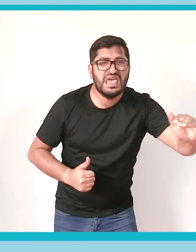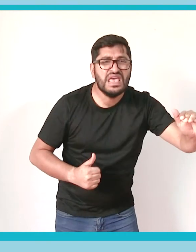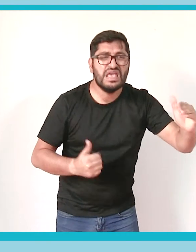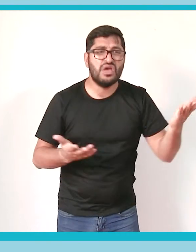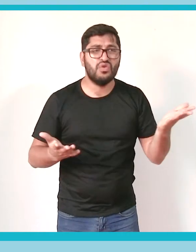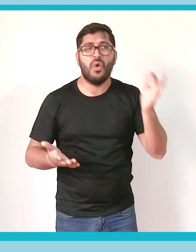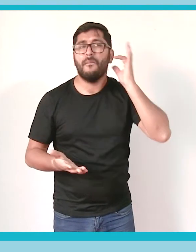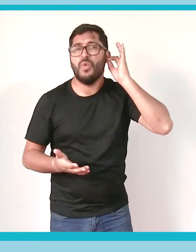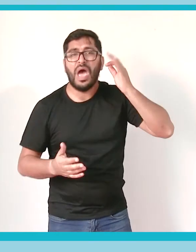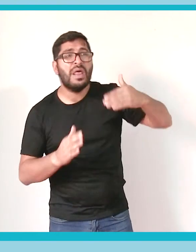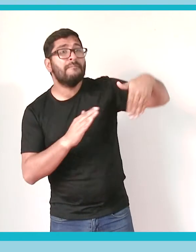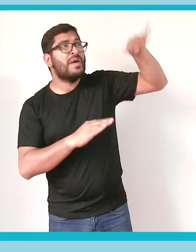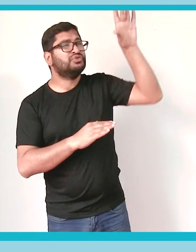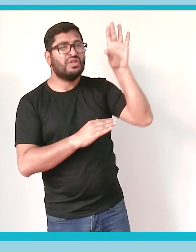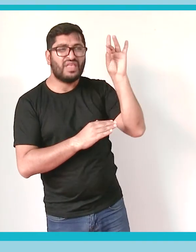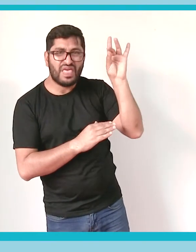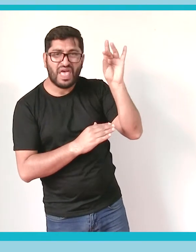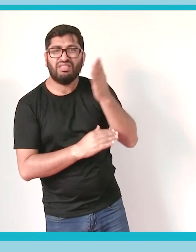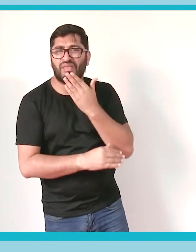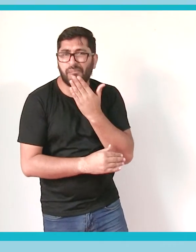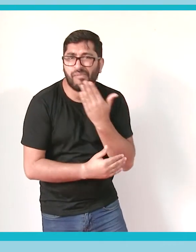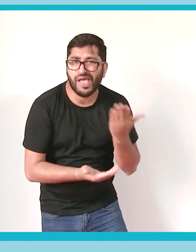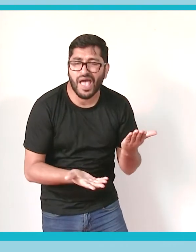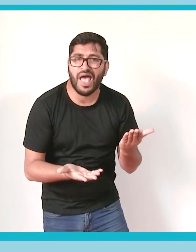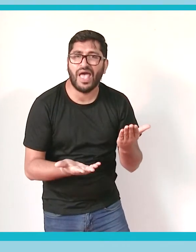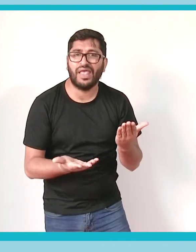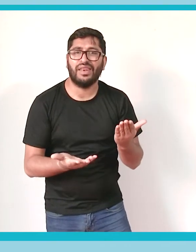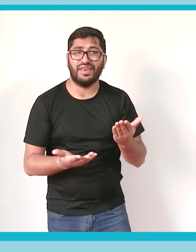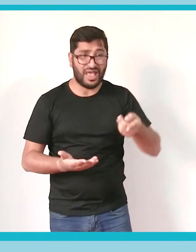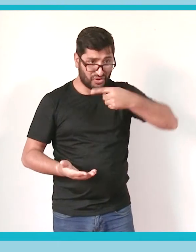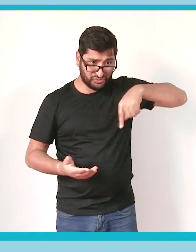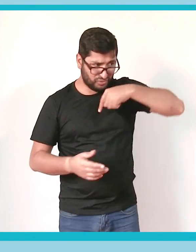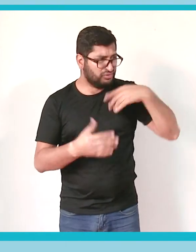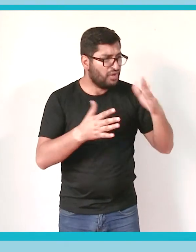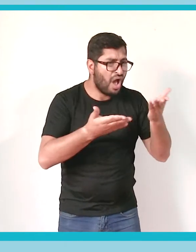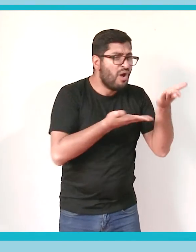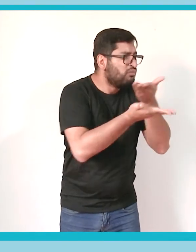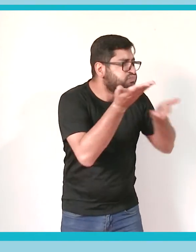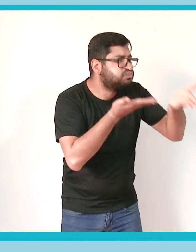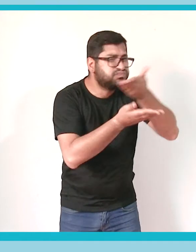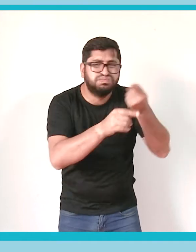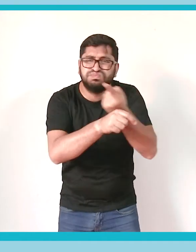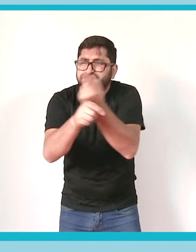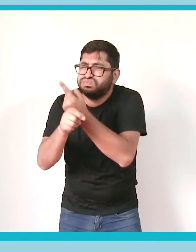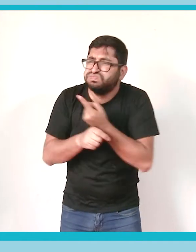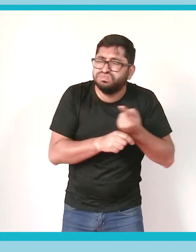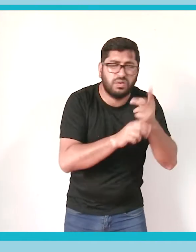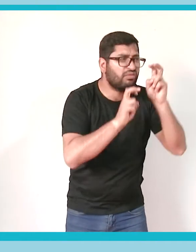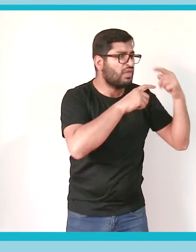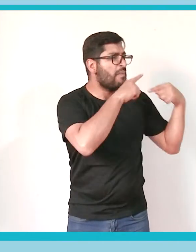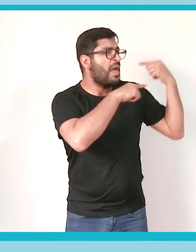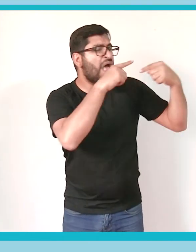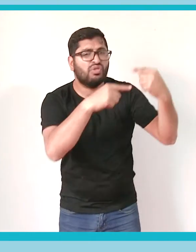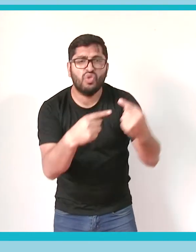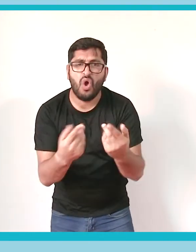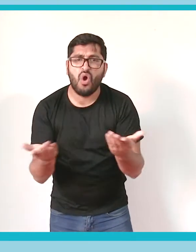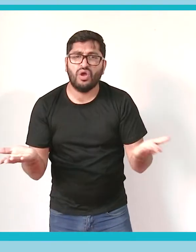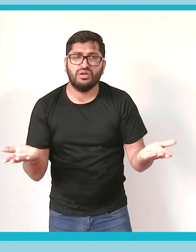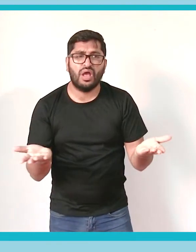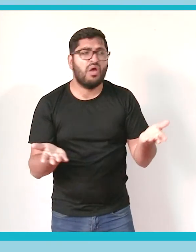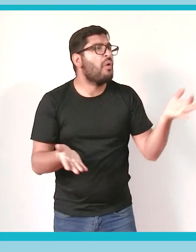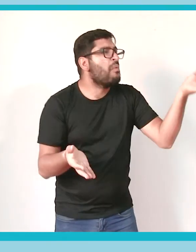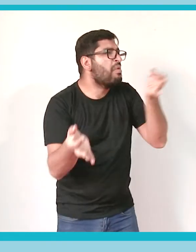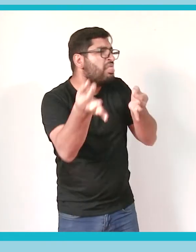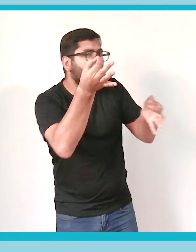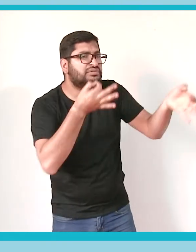hombres jóvenes, niños, niñas, y ahí nosotros vamos hablando de la historia y como